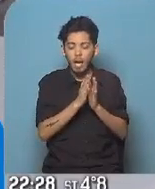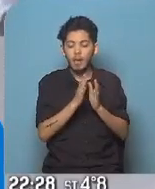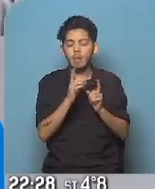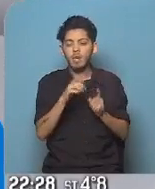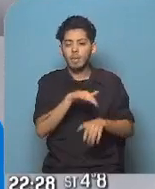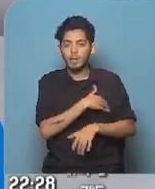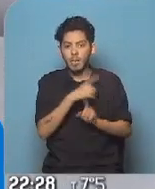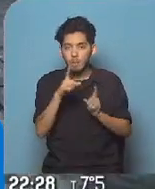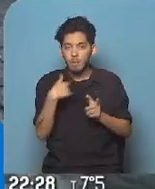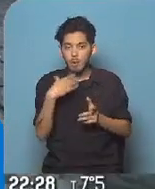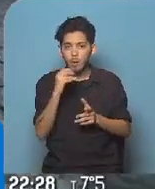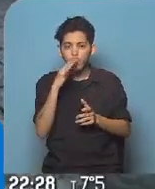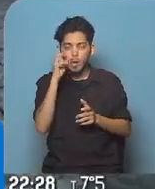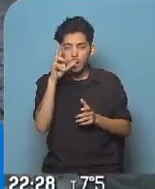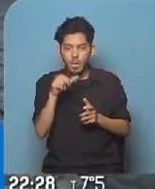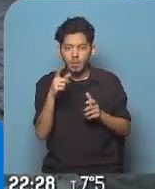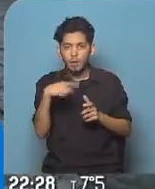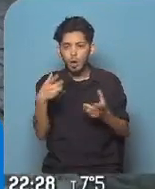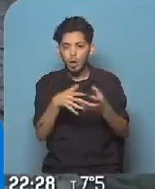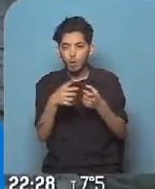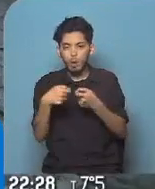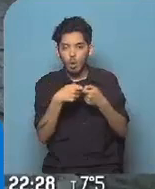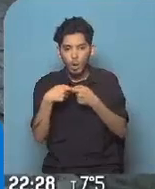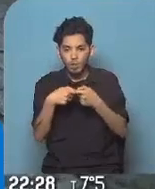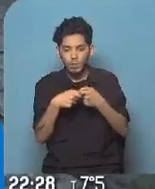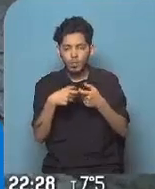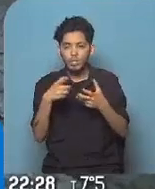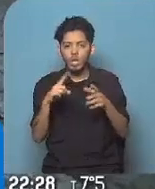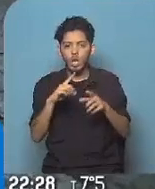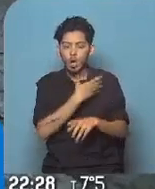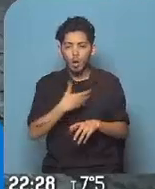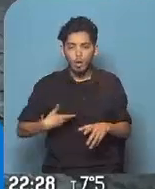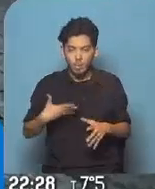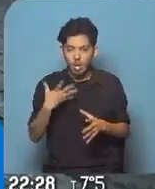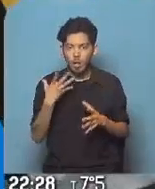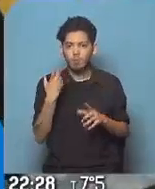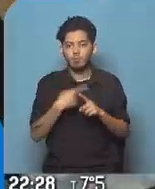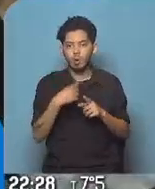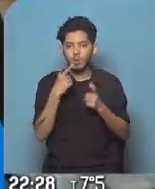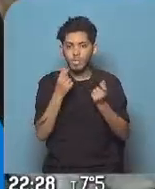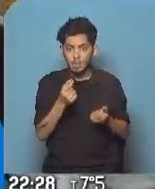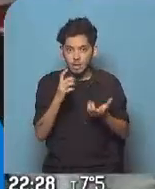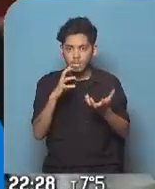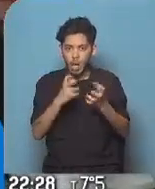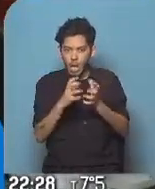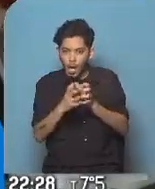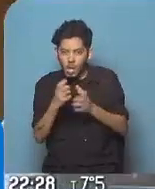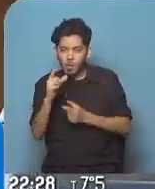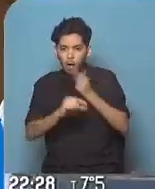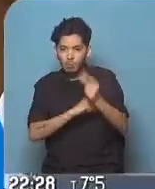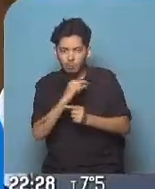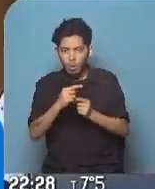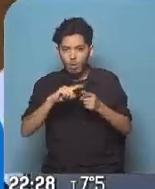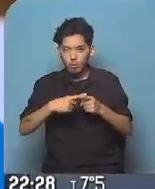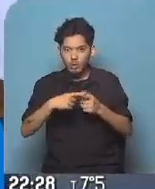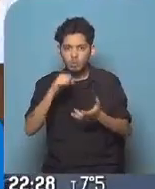en ese entonces integraba la coalición de gobierno. Moldeado por las críticas, su programa migratorio se fue endureciendo